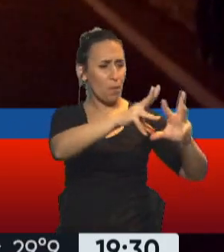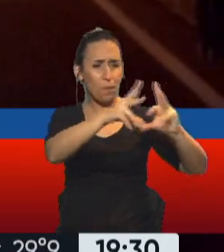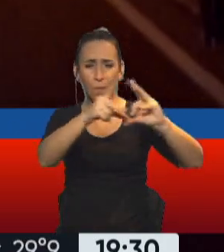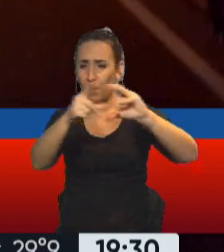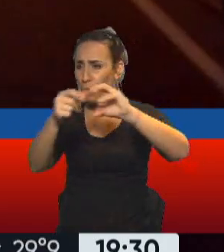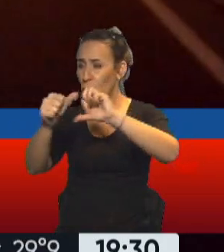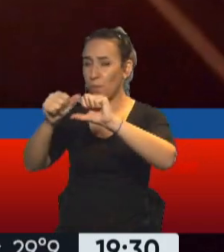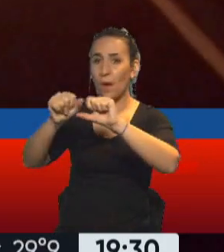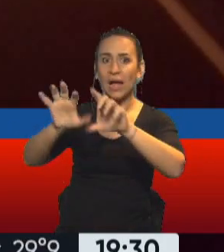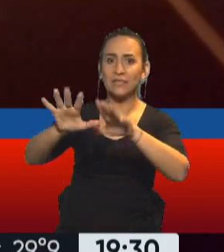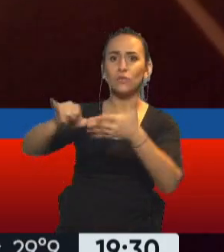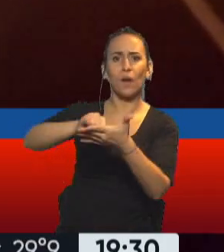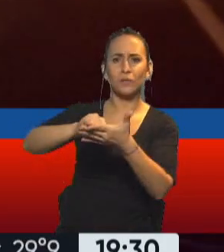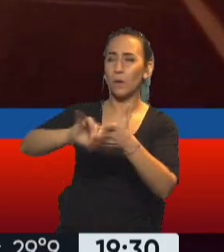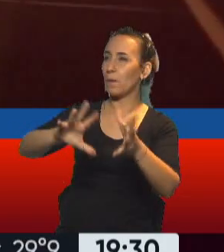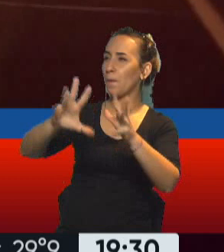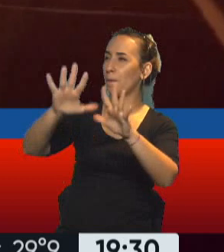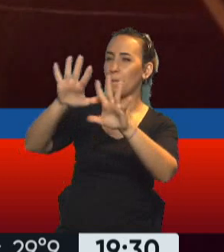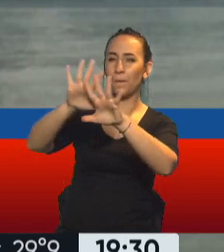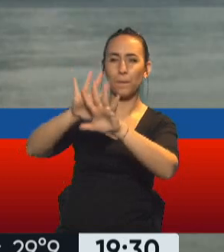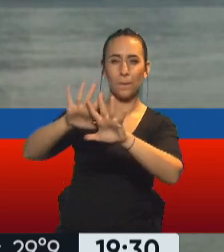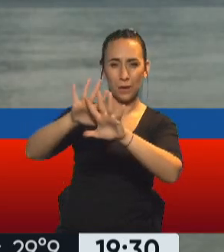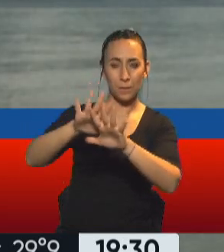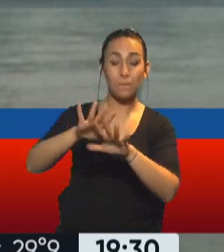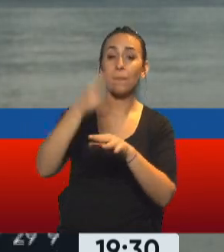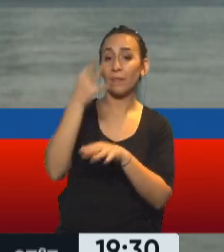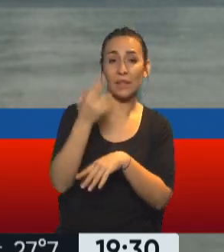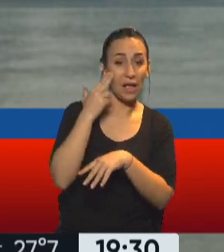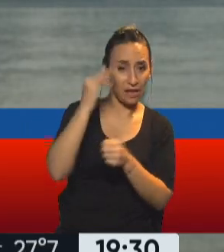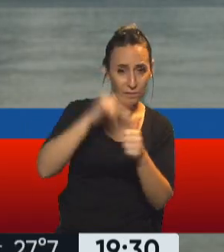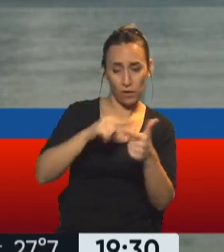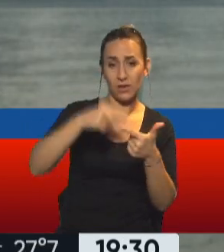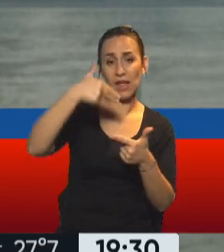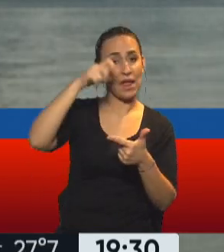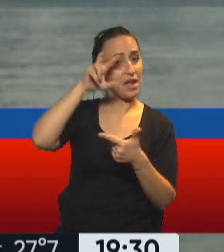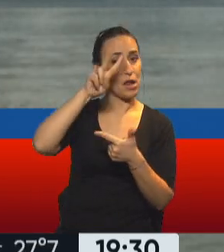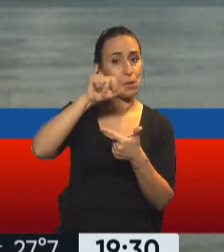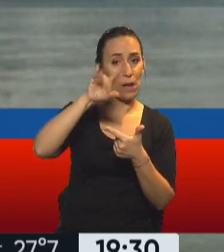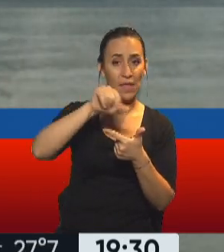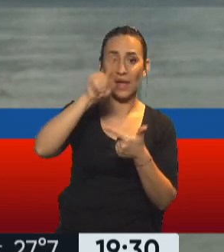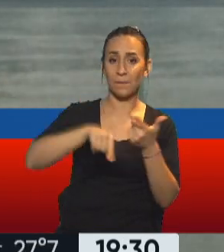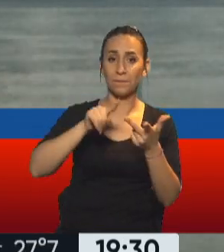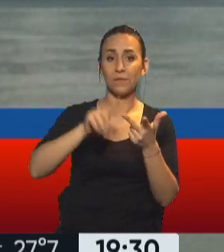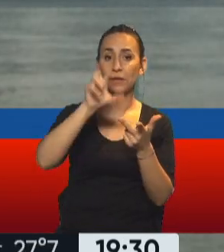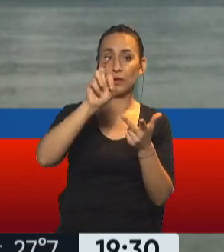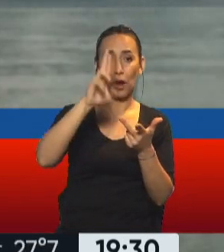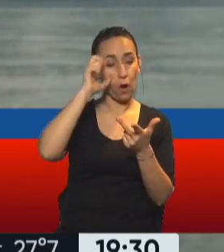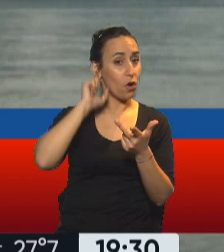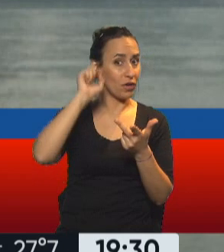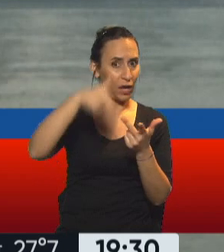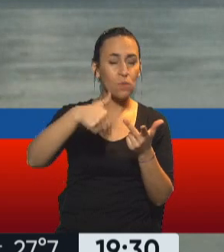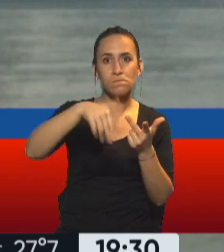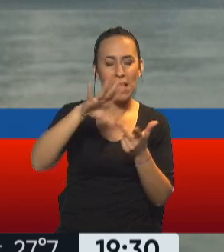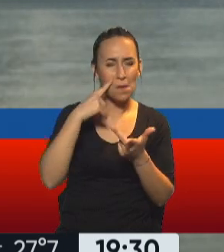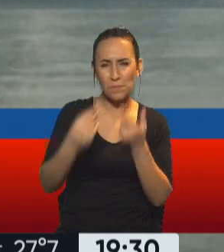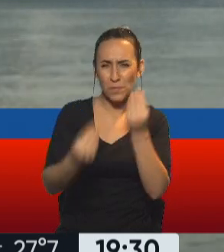esa situación. Estamos hablando de California, Nevada y Oregon, también en Ontario, la provincia más poblada de